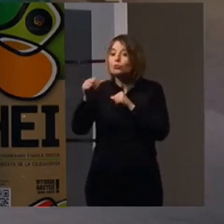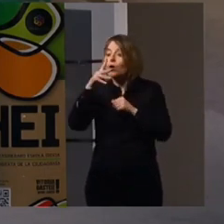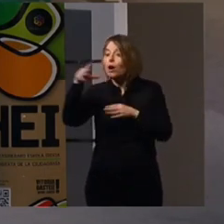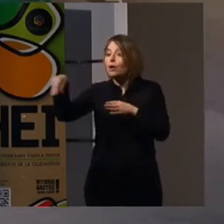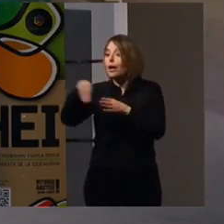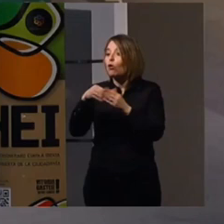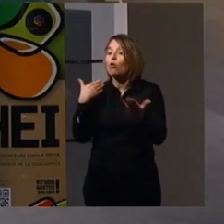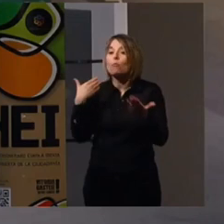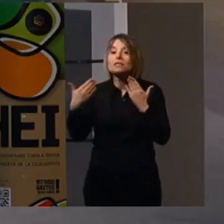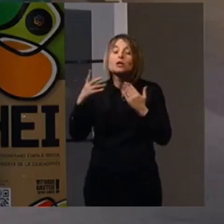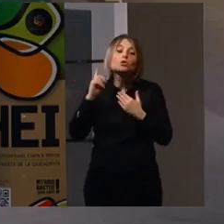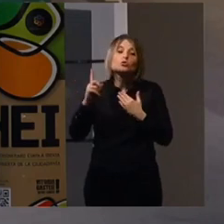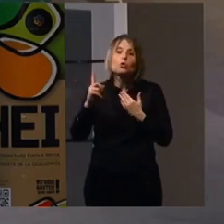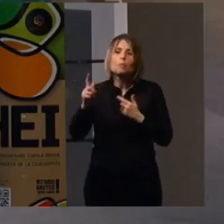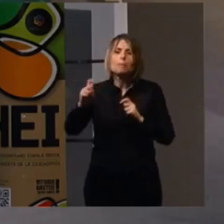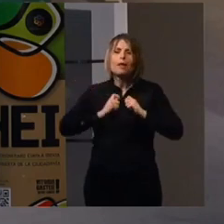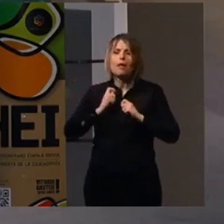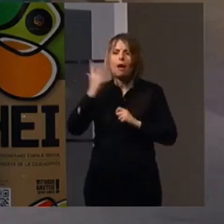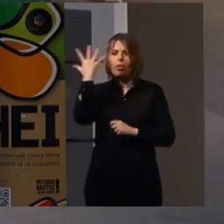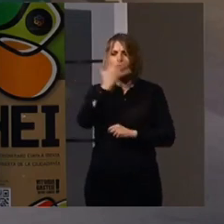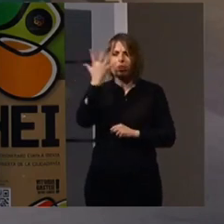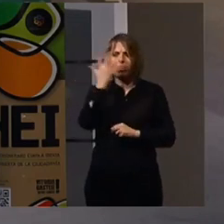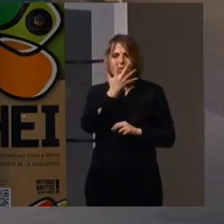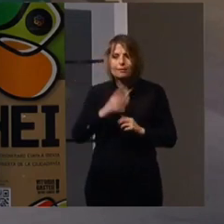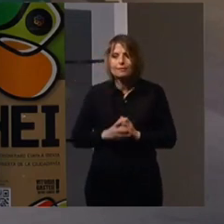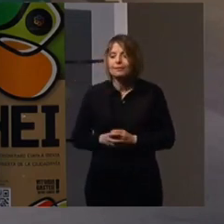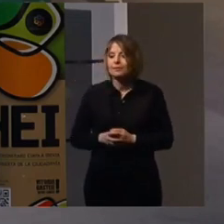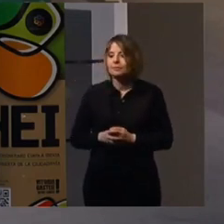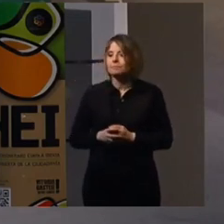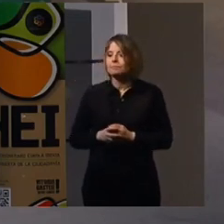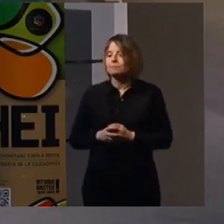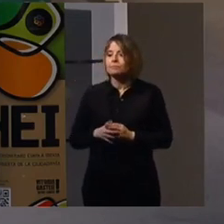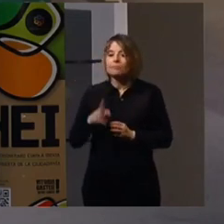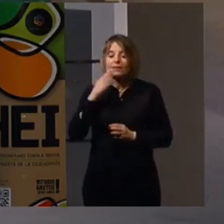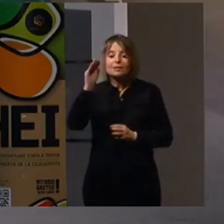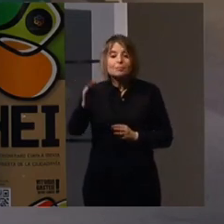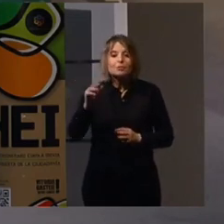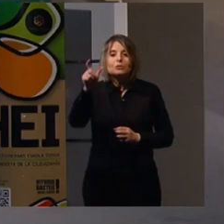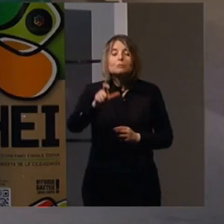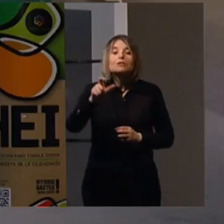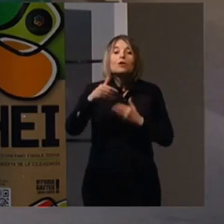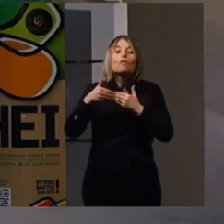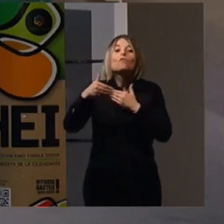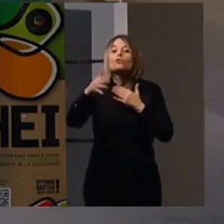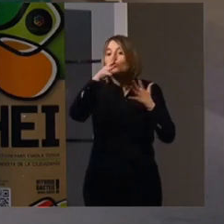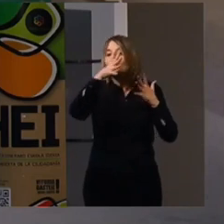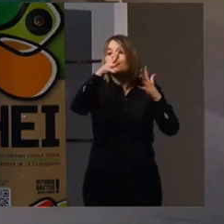conversación más allá que para generar incertidumbre, ¿no? Si te le preguntas a la gente qué va a ser de ella dentro de 10, 15 años,